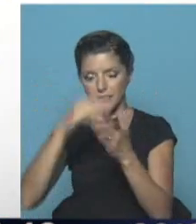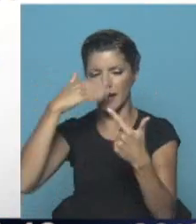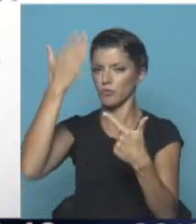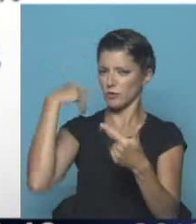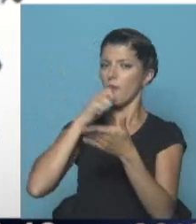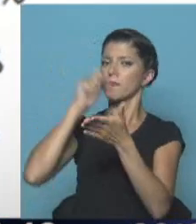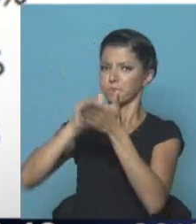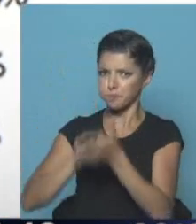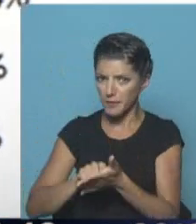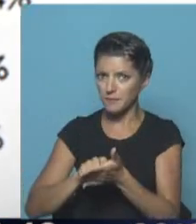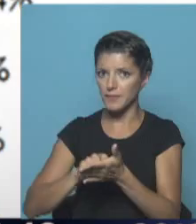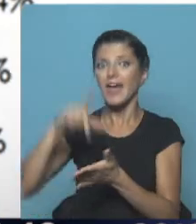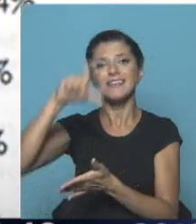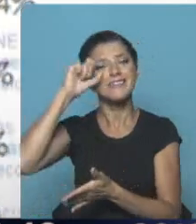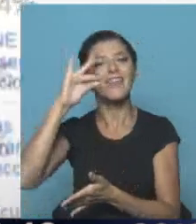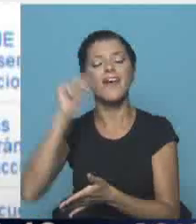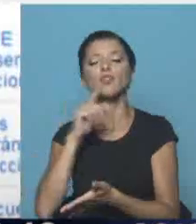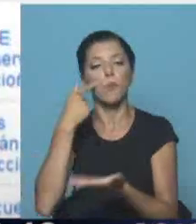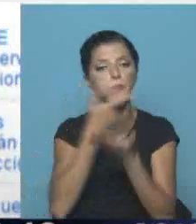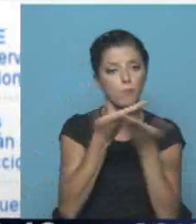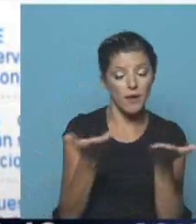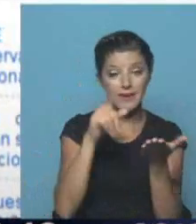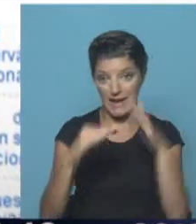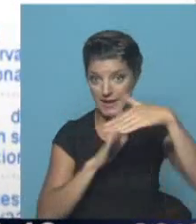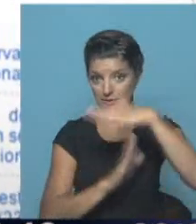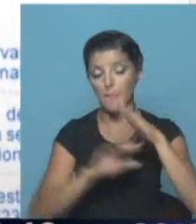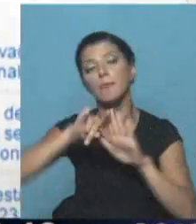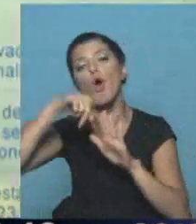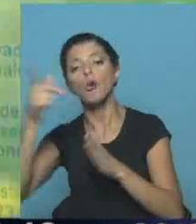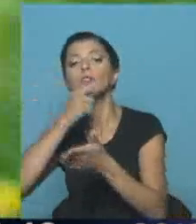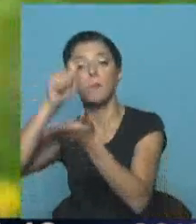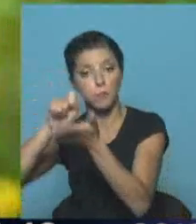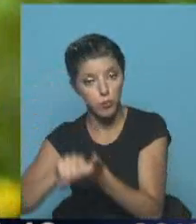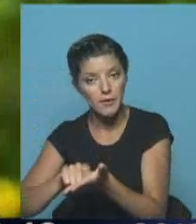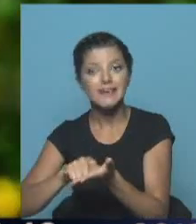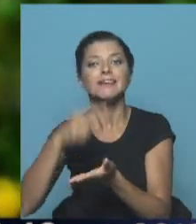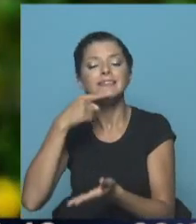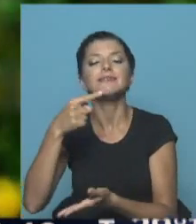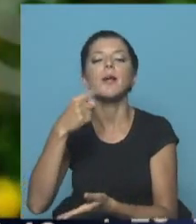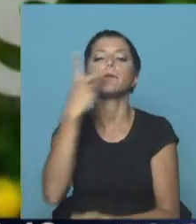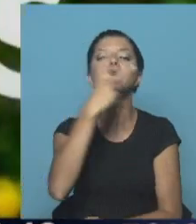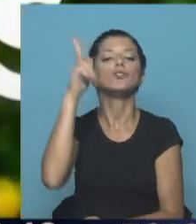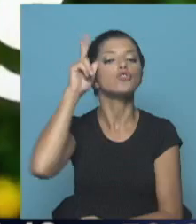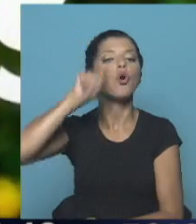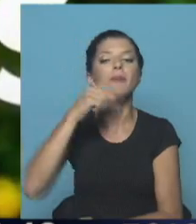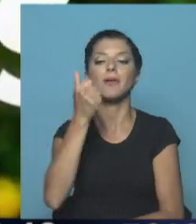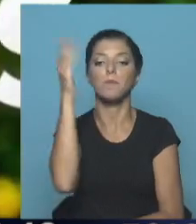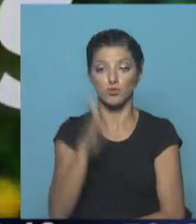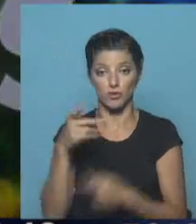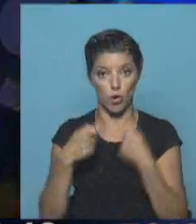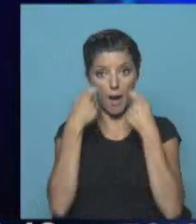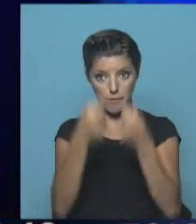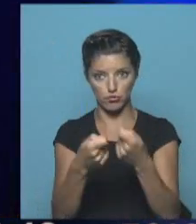por Cedatos Gallup, aunque otros sondeos como el de la consultora Market le otorgan un 28,6% de intención de